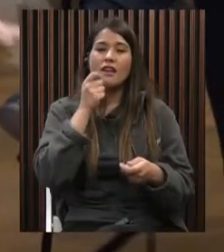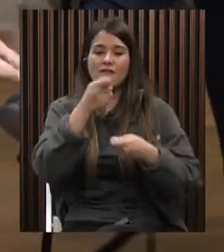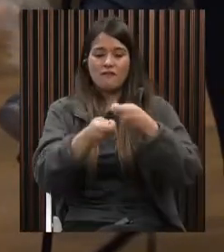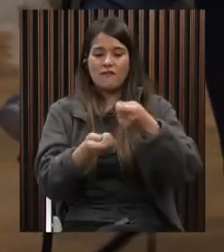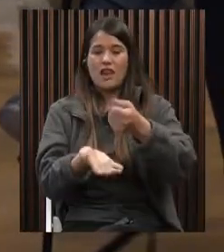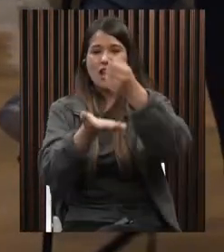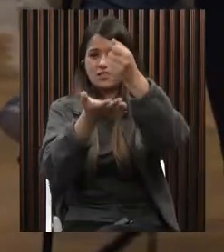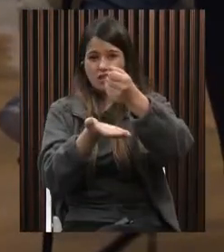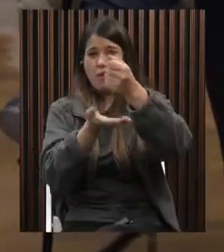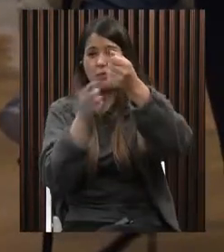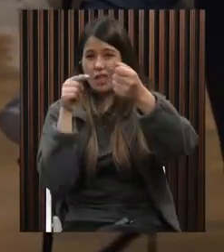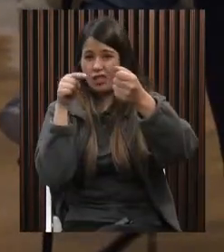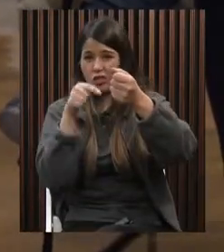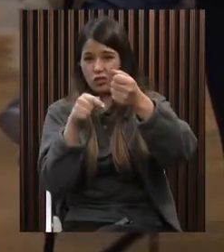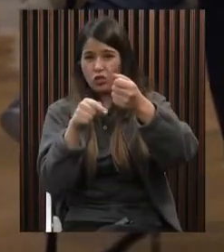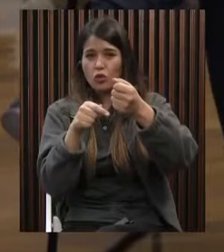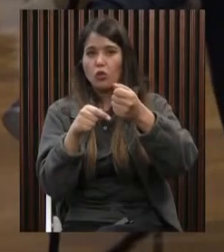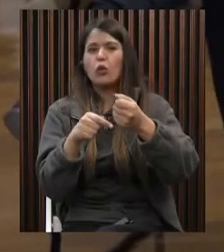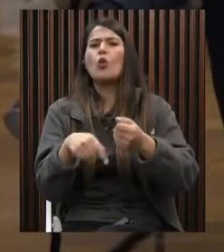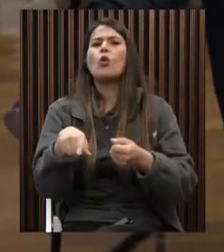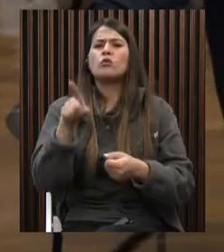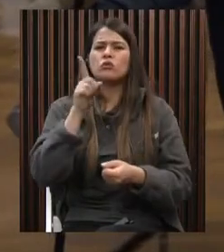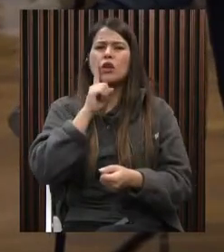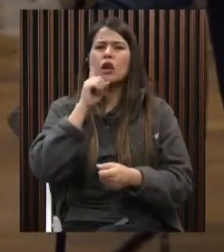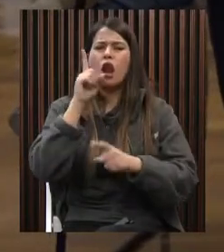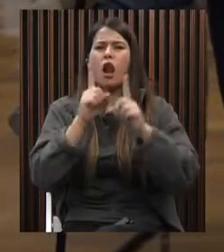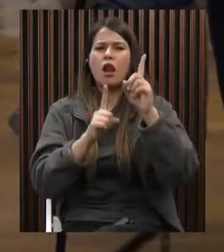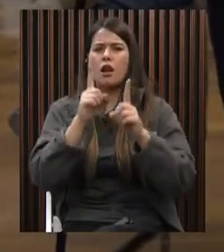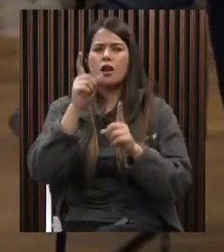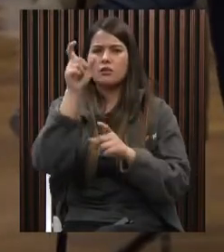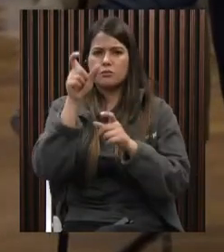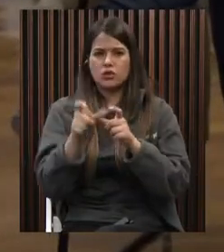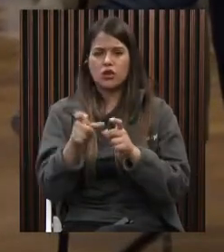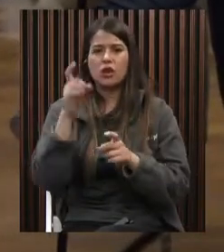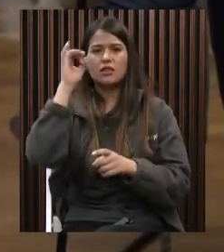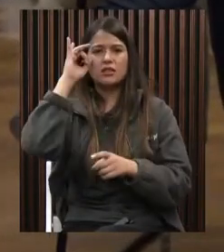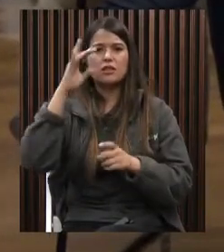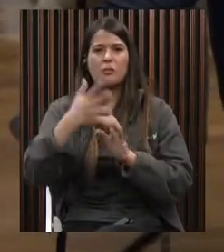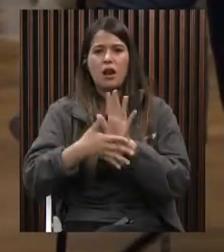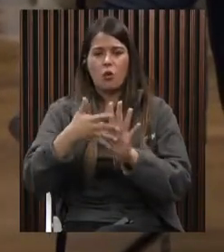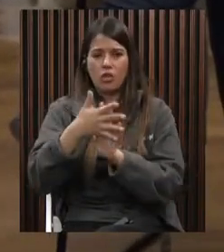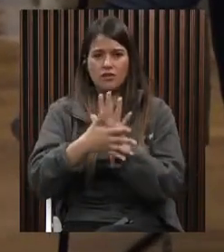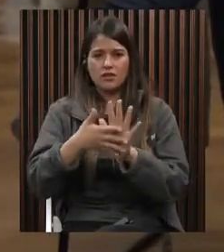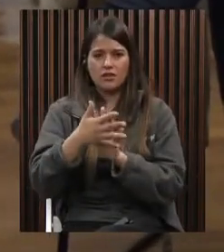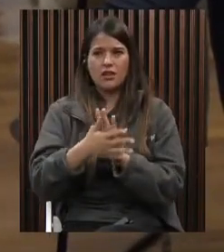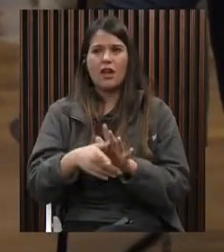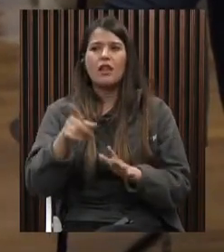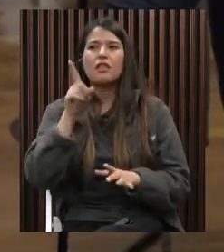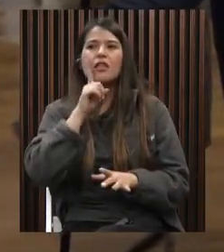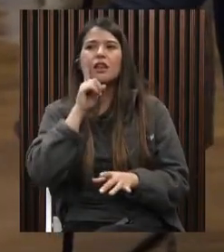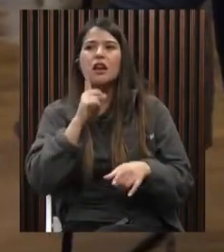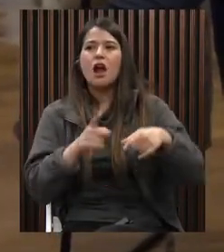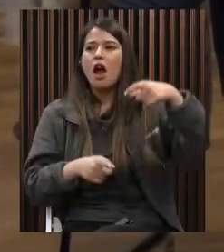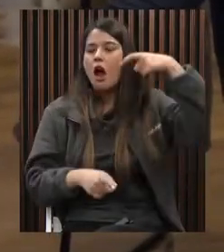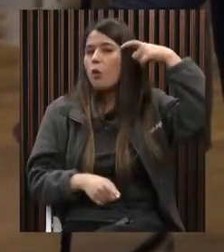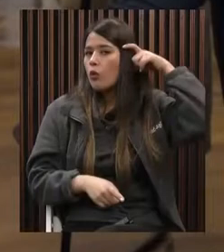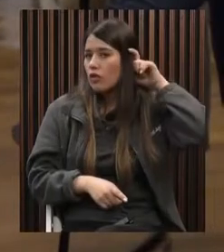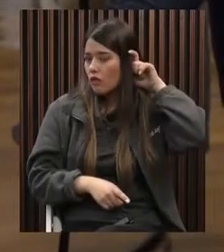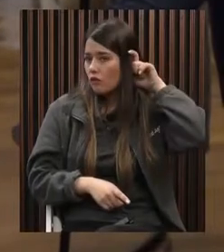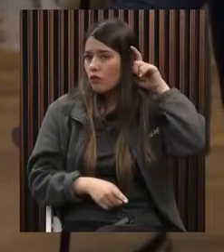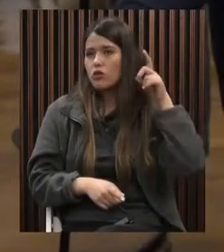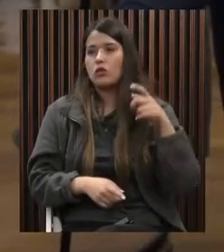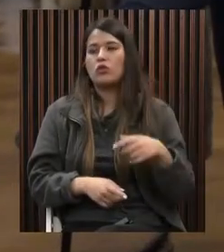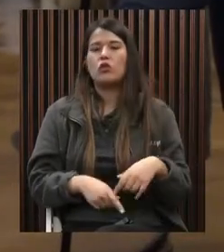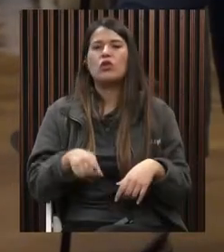más inclusivo, tener a alguien con lengua que sepa lengua de señas, tener los audífonos, por ejemplo, como poder tener